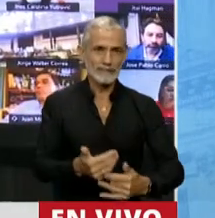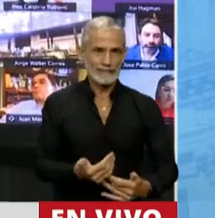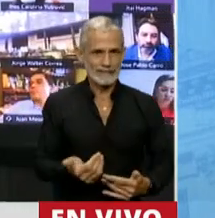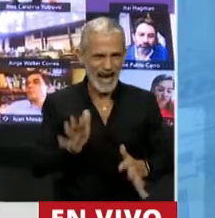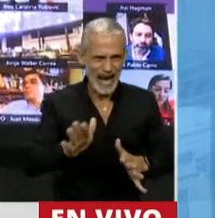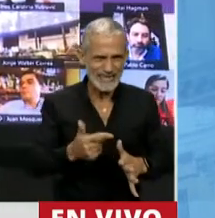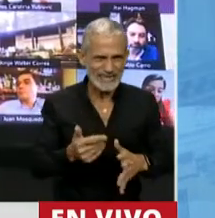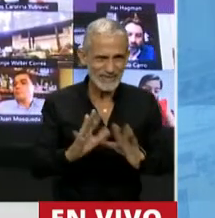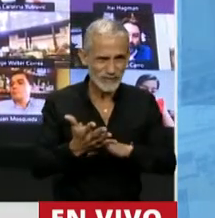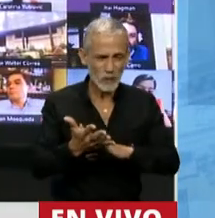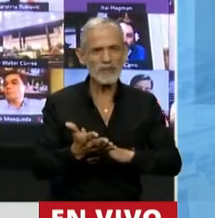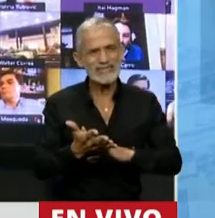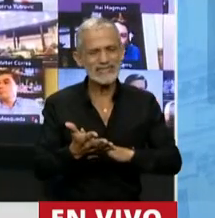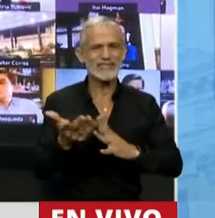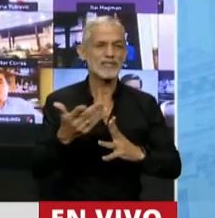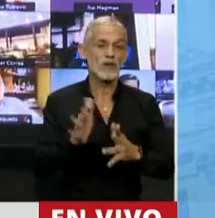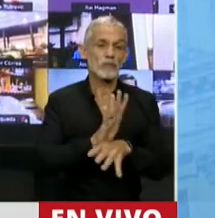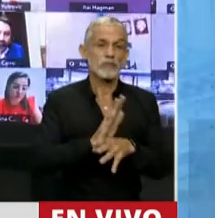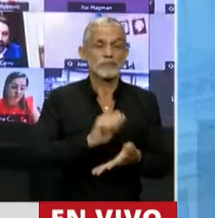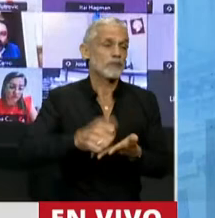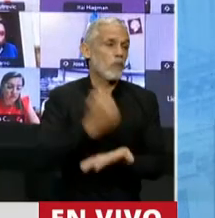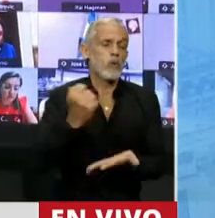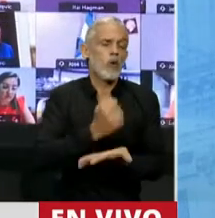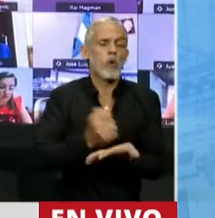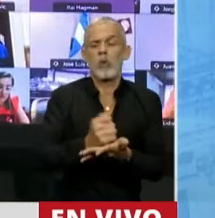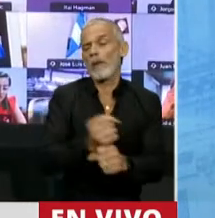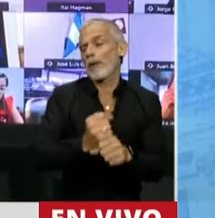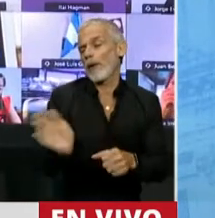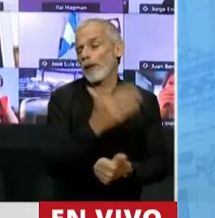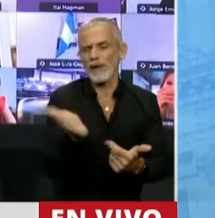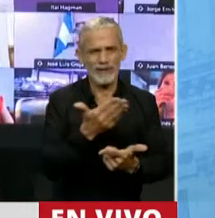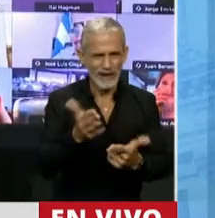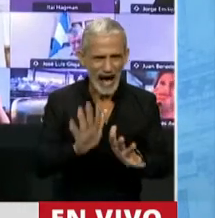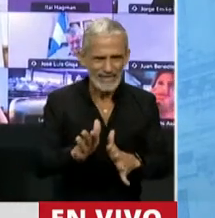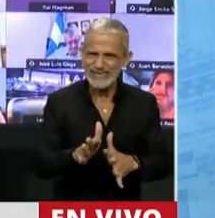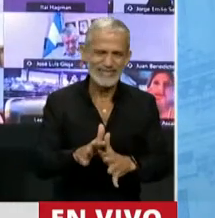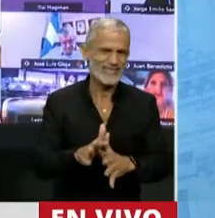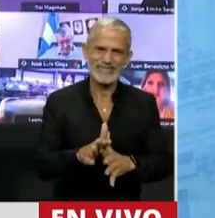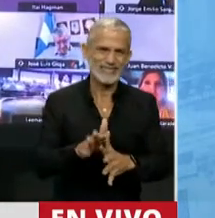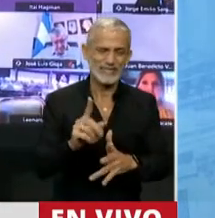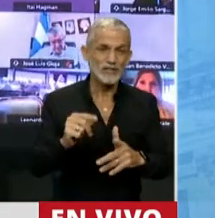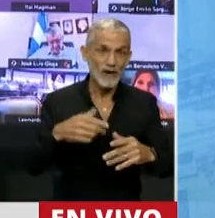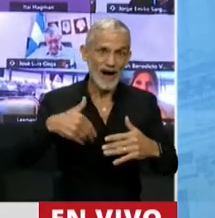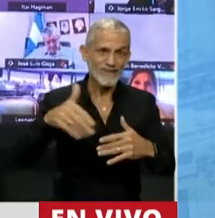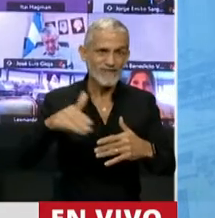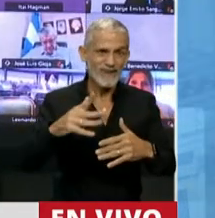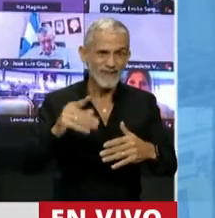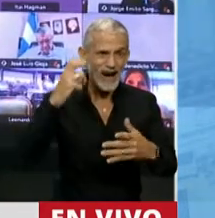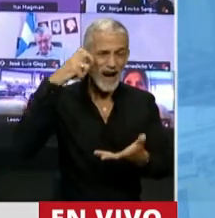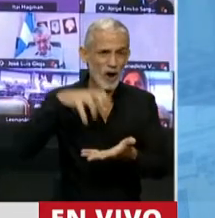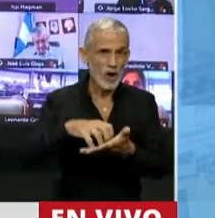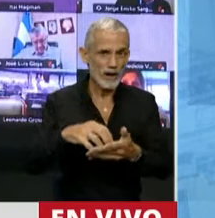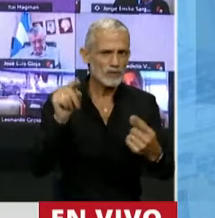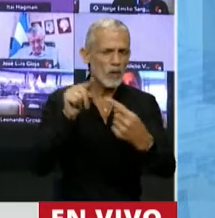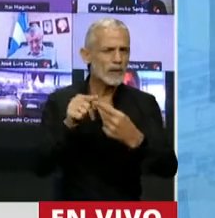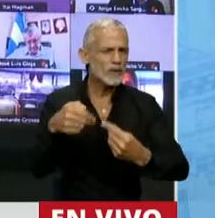Presidente, estaríamos en una escribanía, no en un Congreso, y me preocupa que vayamos hacia eso. Han hablado